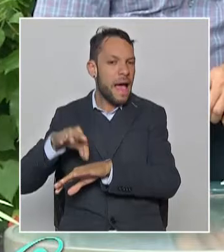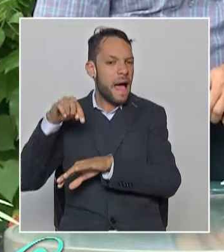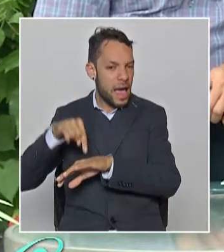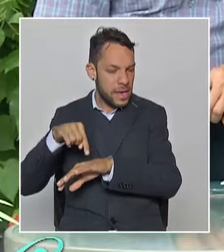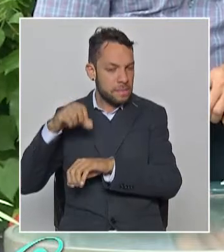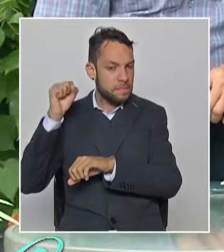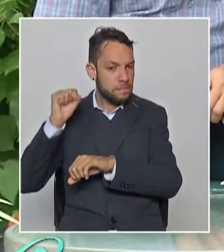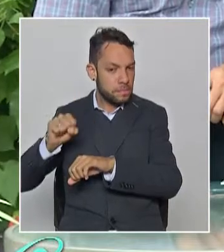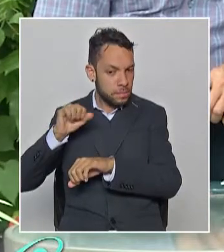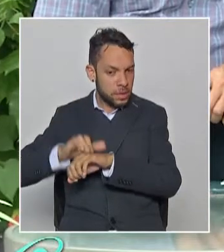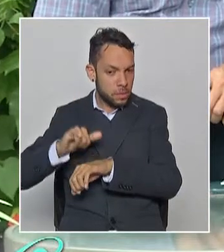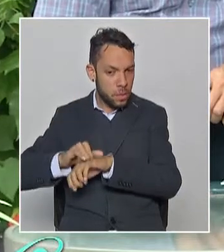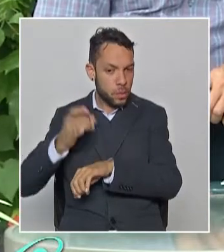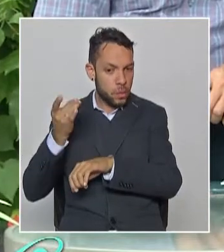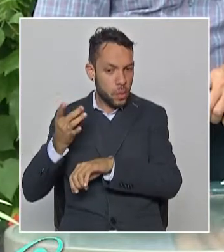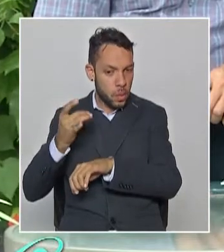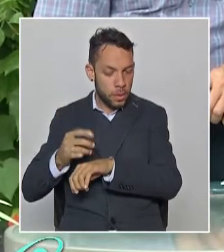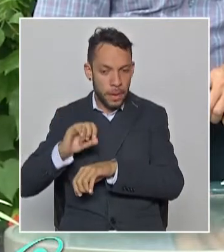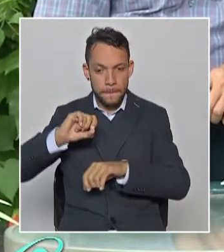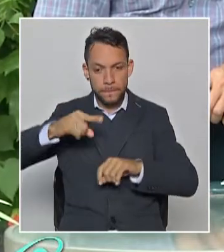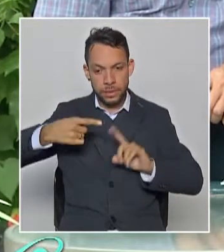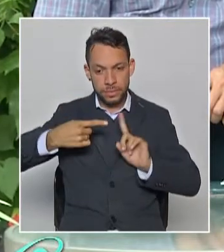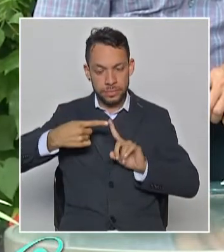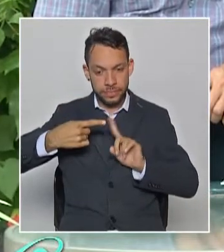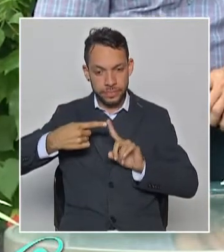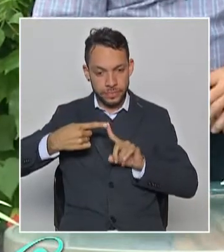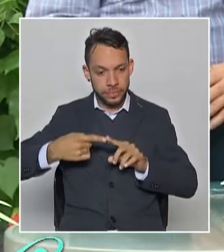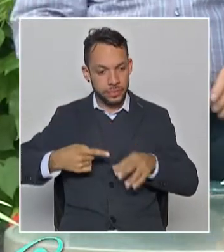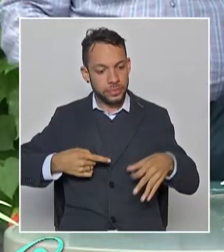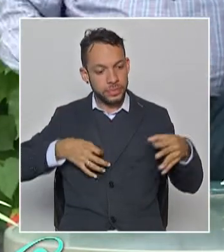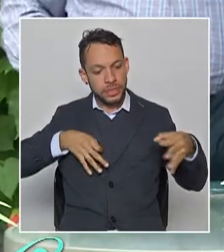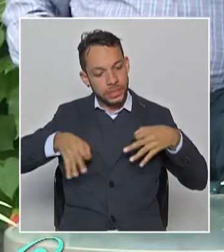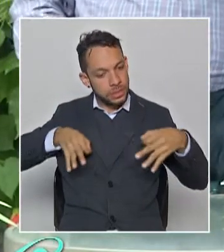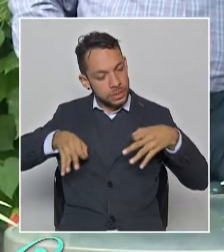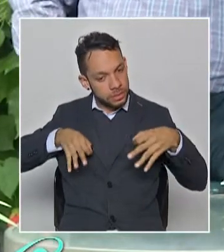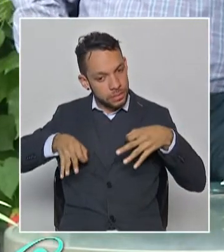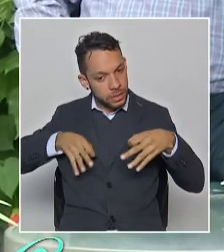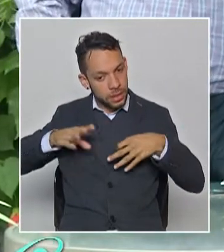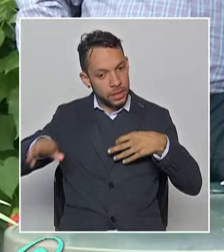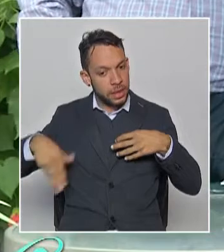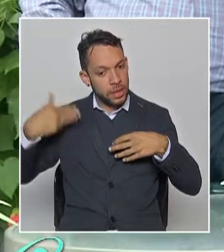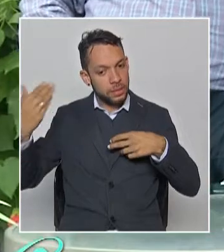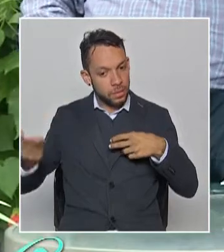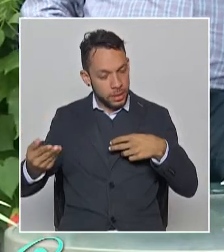dolor. Hablemos un poco de la primer consulta, de la sensibilización